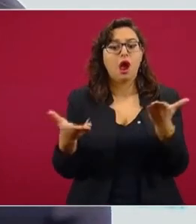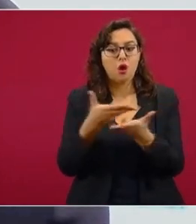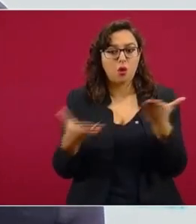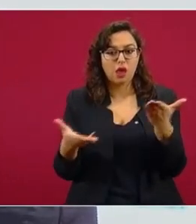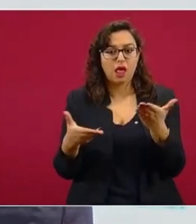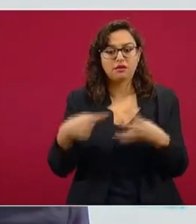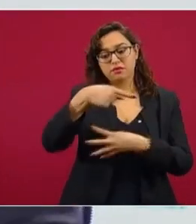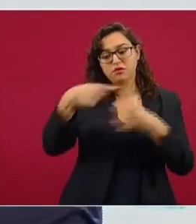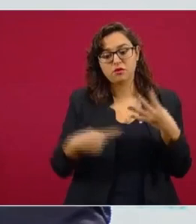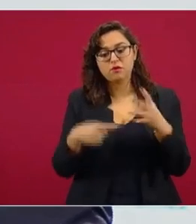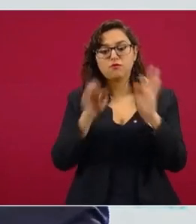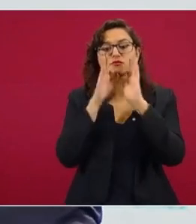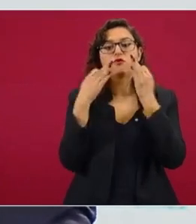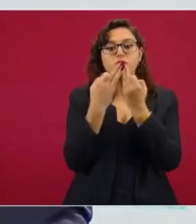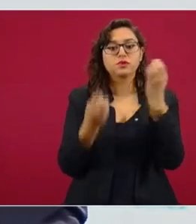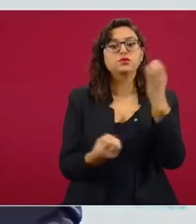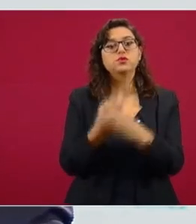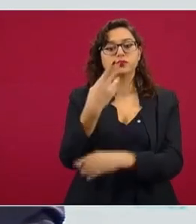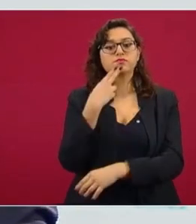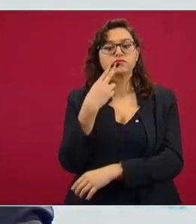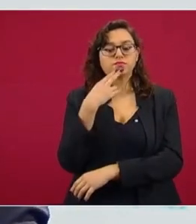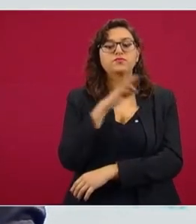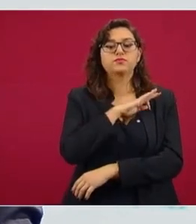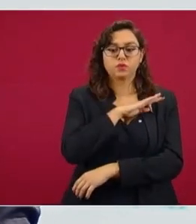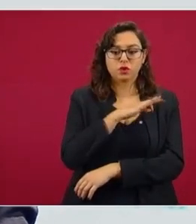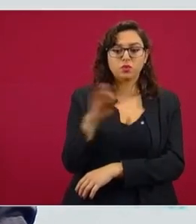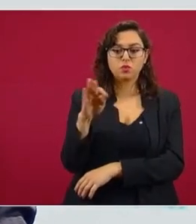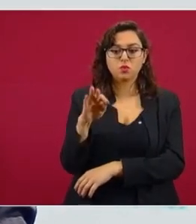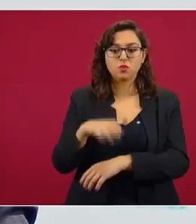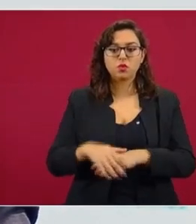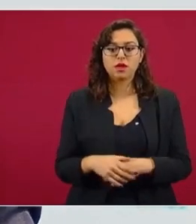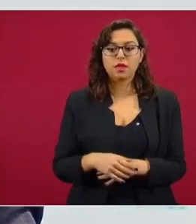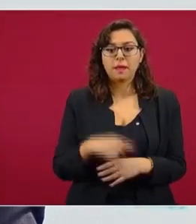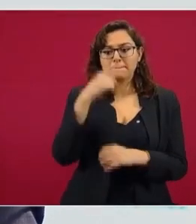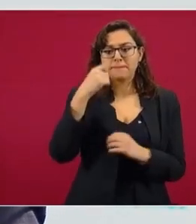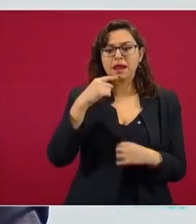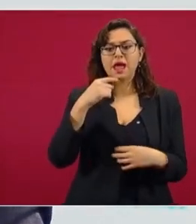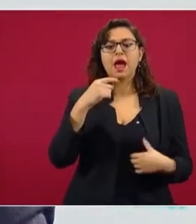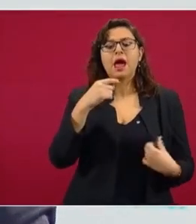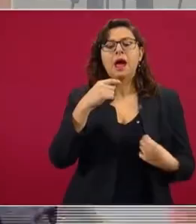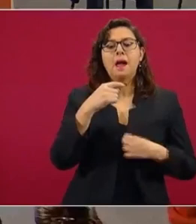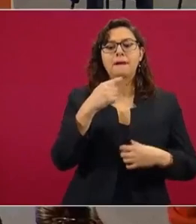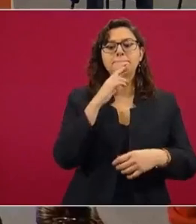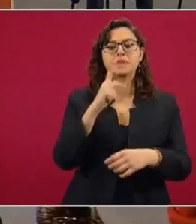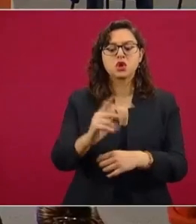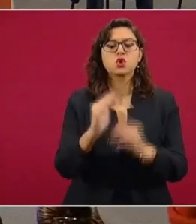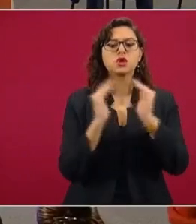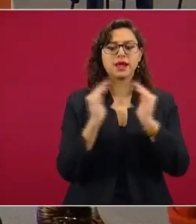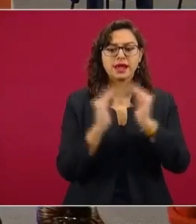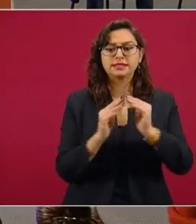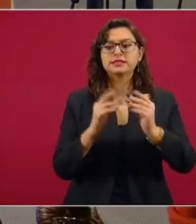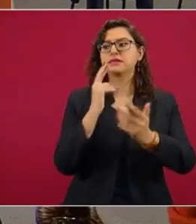usar en distintas modalidades para que puedan ampliar sus posibilidades de tener una mejor vivienda en las mejores